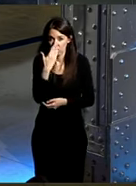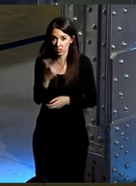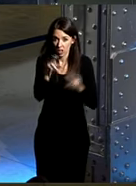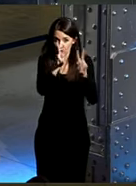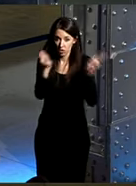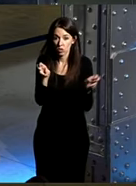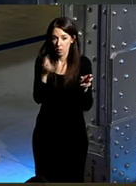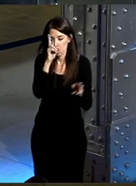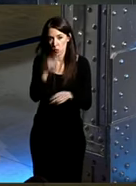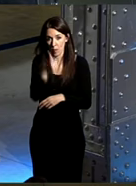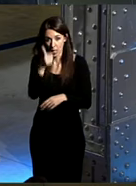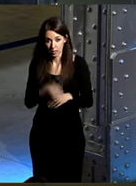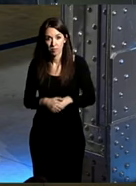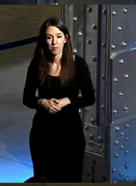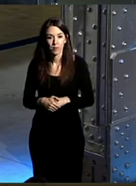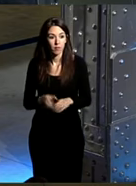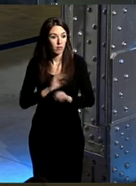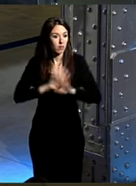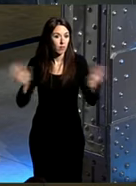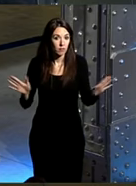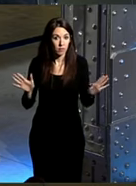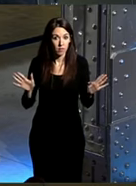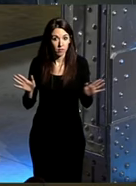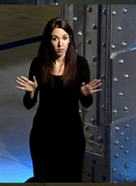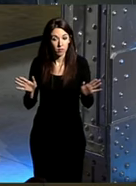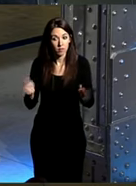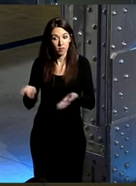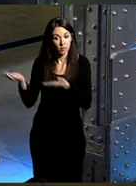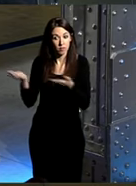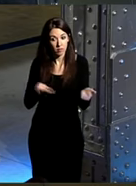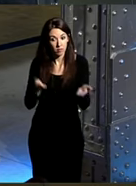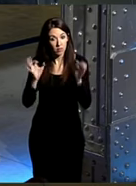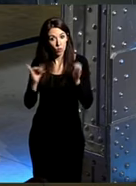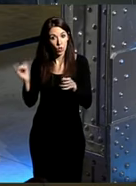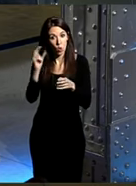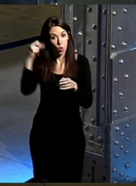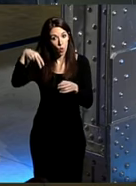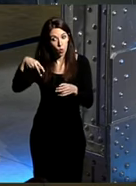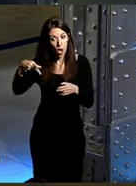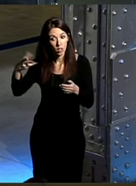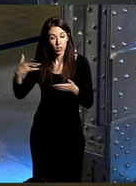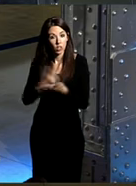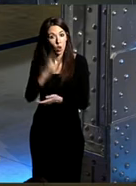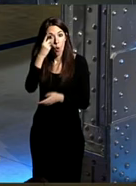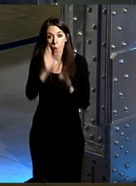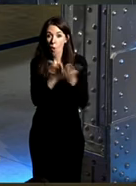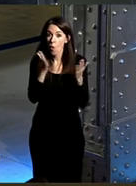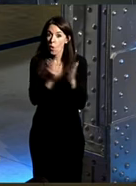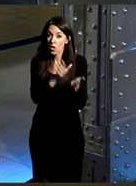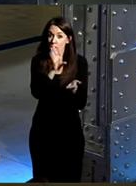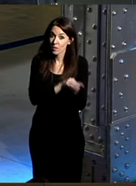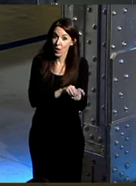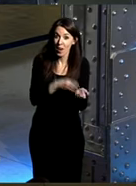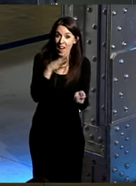es el tema que más me preocupa. Pues recojo esta invitación que nos acaba de hacer Juan a que cojamos todos un libro en